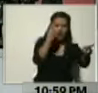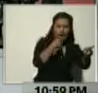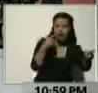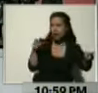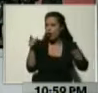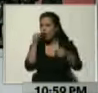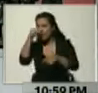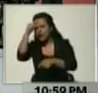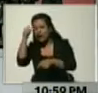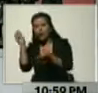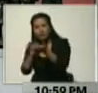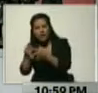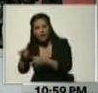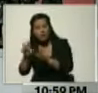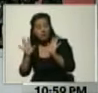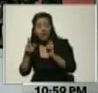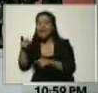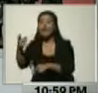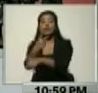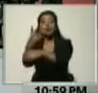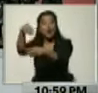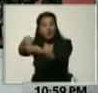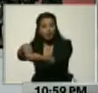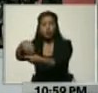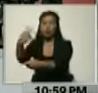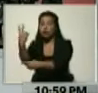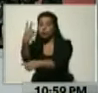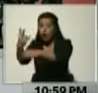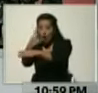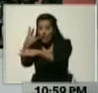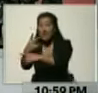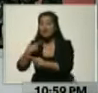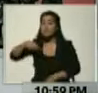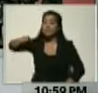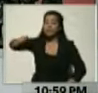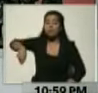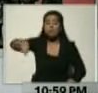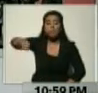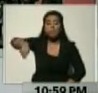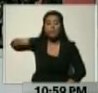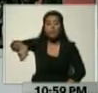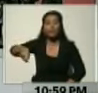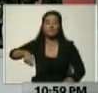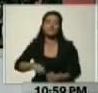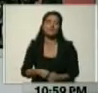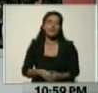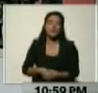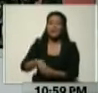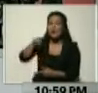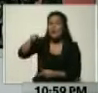Estuvo 2 horas y pagó con una tarjeta Visa color negro por depilaciones varias